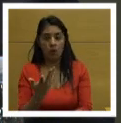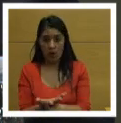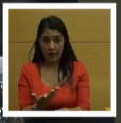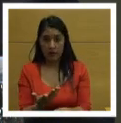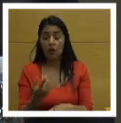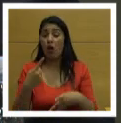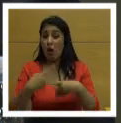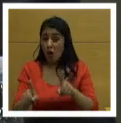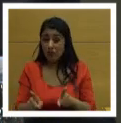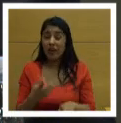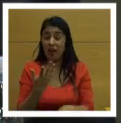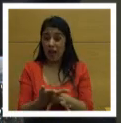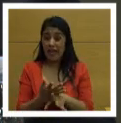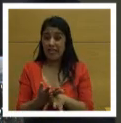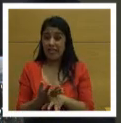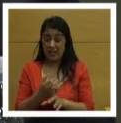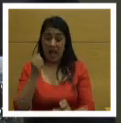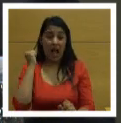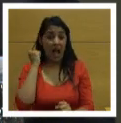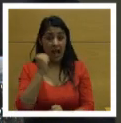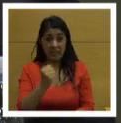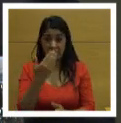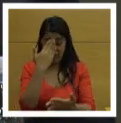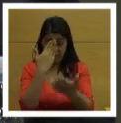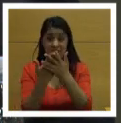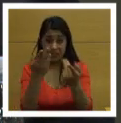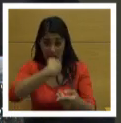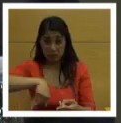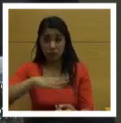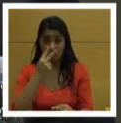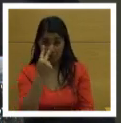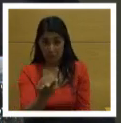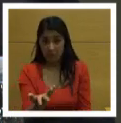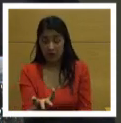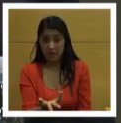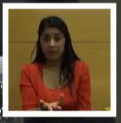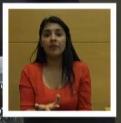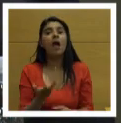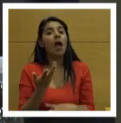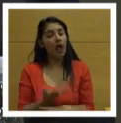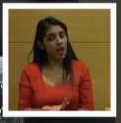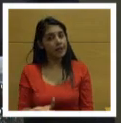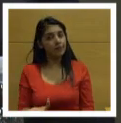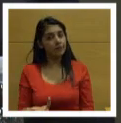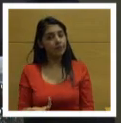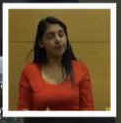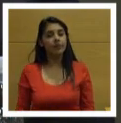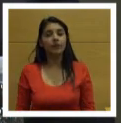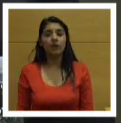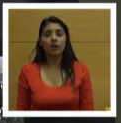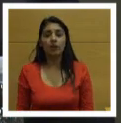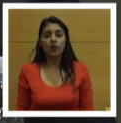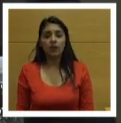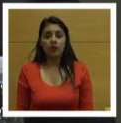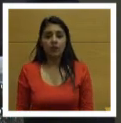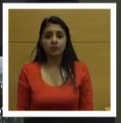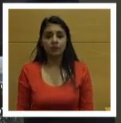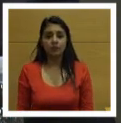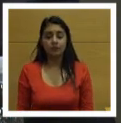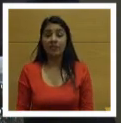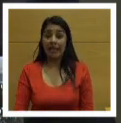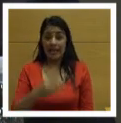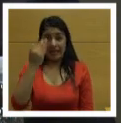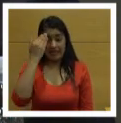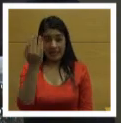forma más agresiva delante de nuestros ojos. En efecto, en horario de audiencia, el